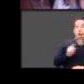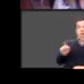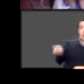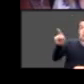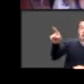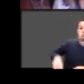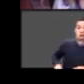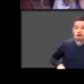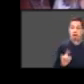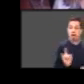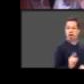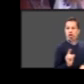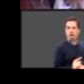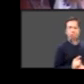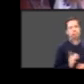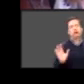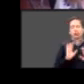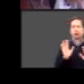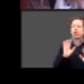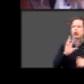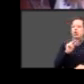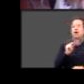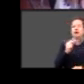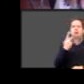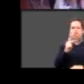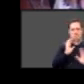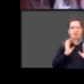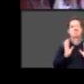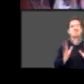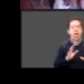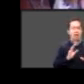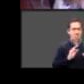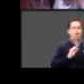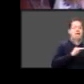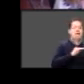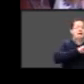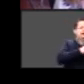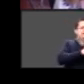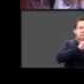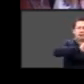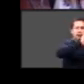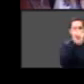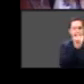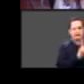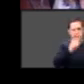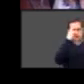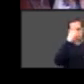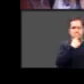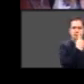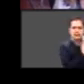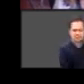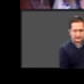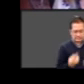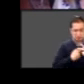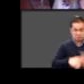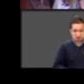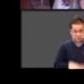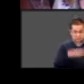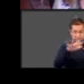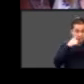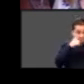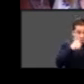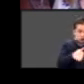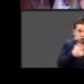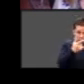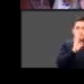hemos sentado las bases en la construcción de la estrategia nacional de atención a la primera infancia ya hemos desarrollado la